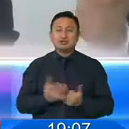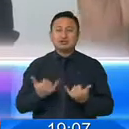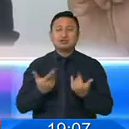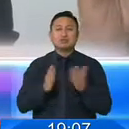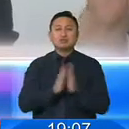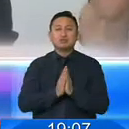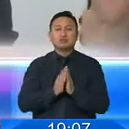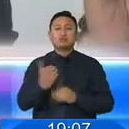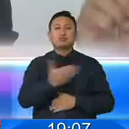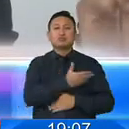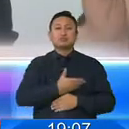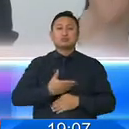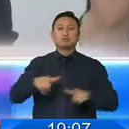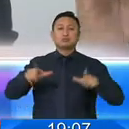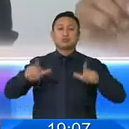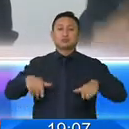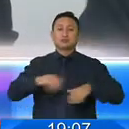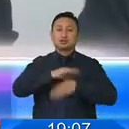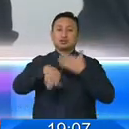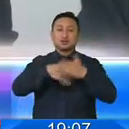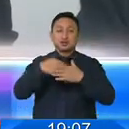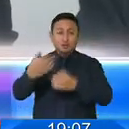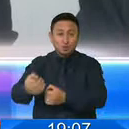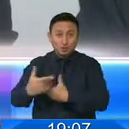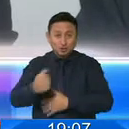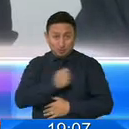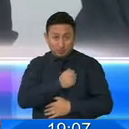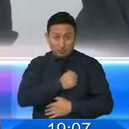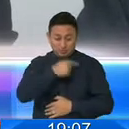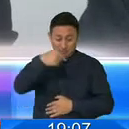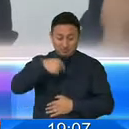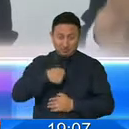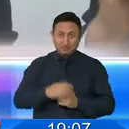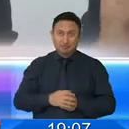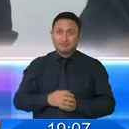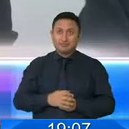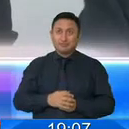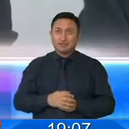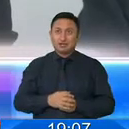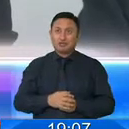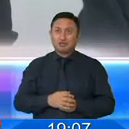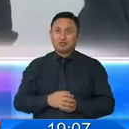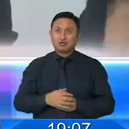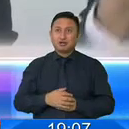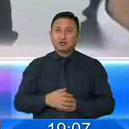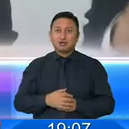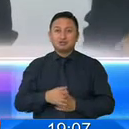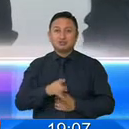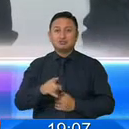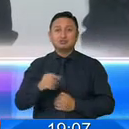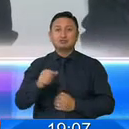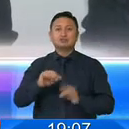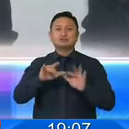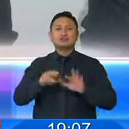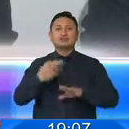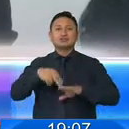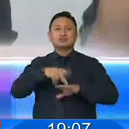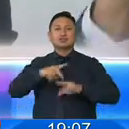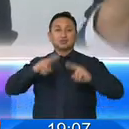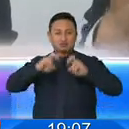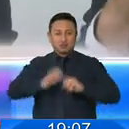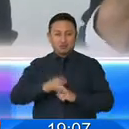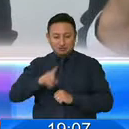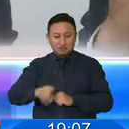desclasifique toda la información que existe en la SENAIN sobre el caso Quinza Loma,